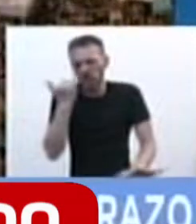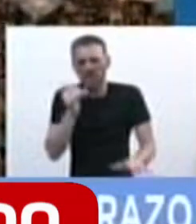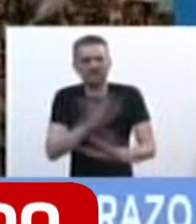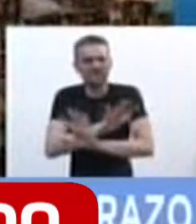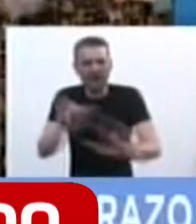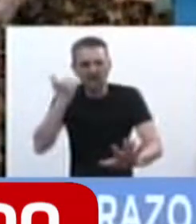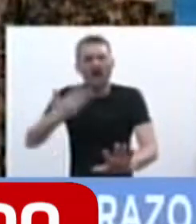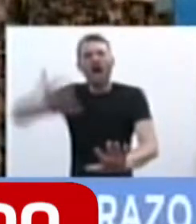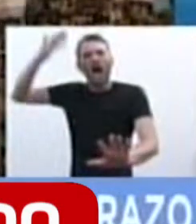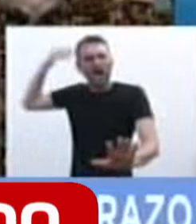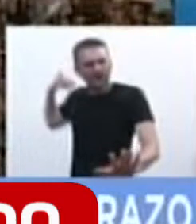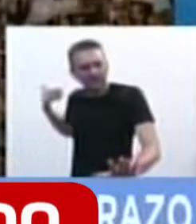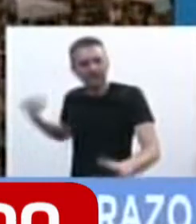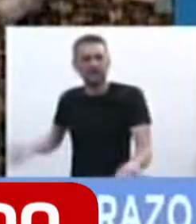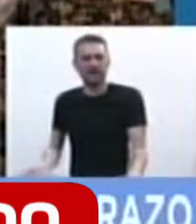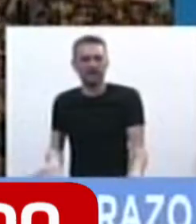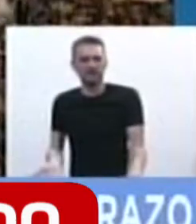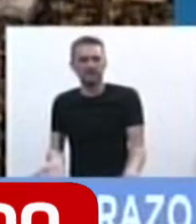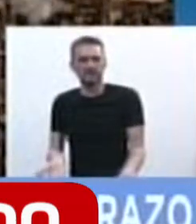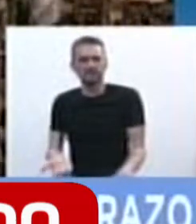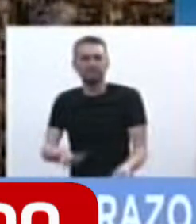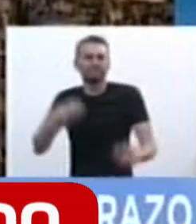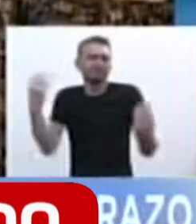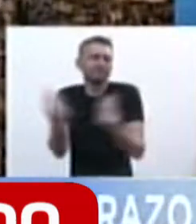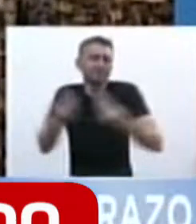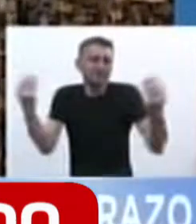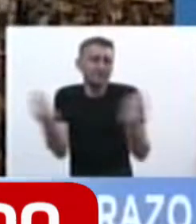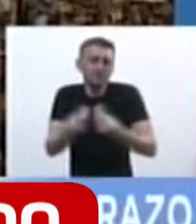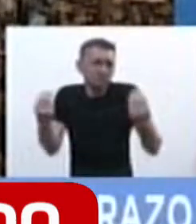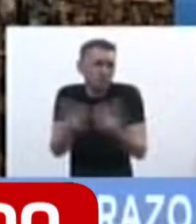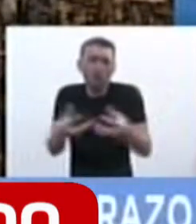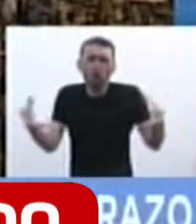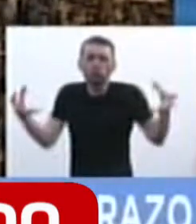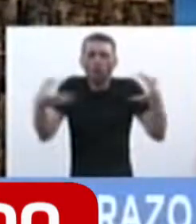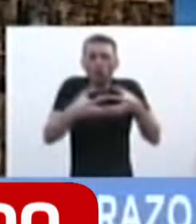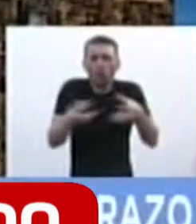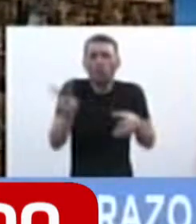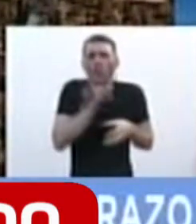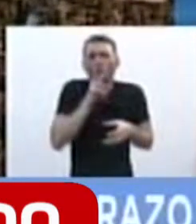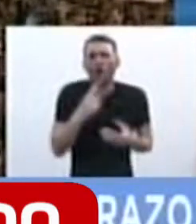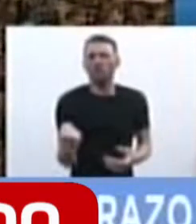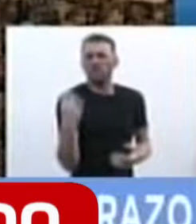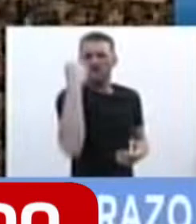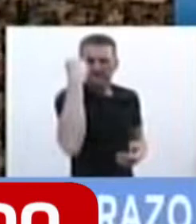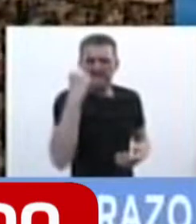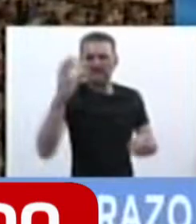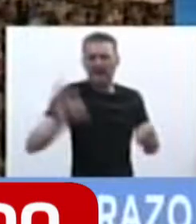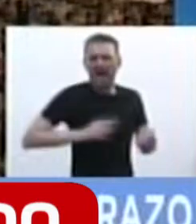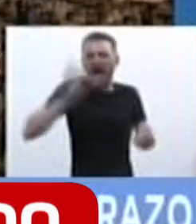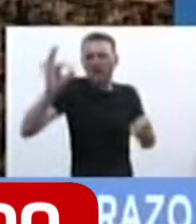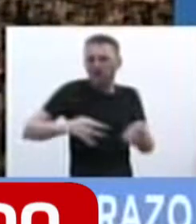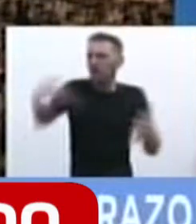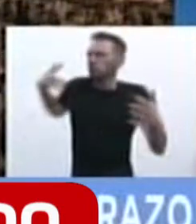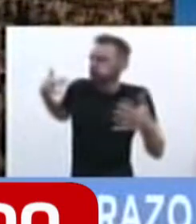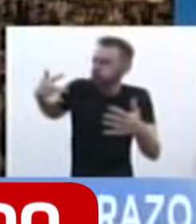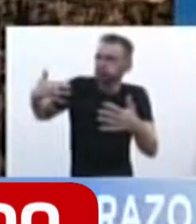fuerza tuvieron la lucha de decenas, de centenas de colectivos feministas en todos estos años, como